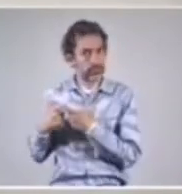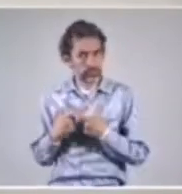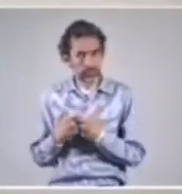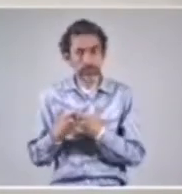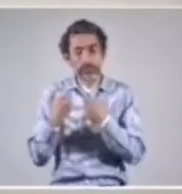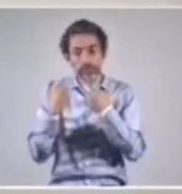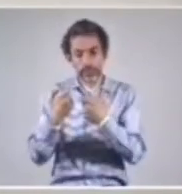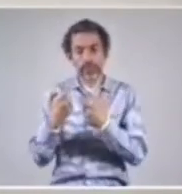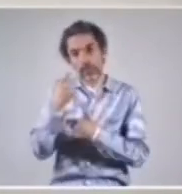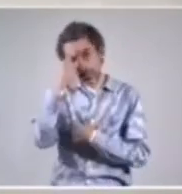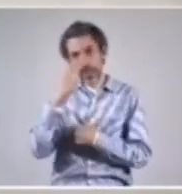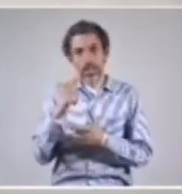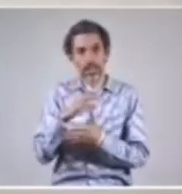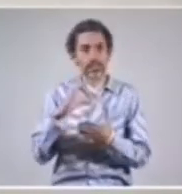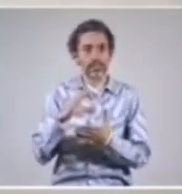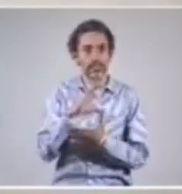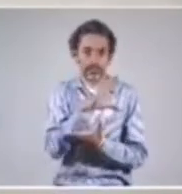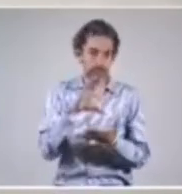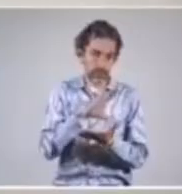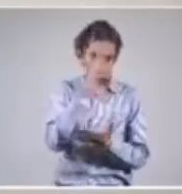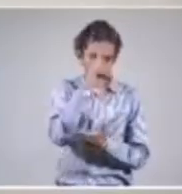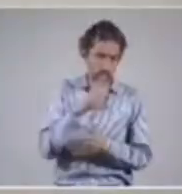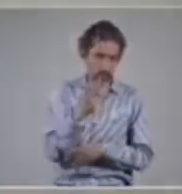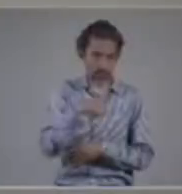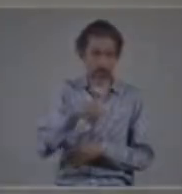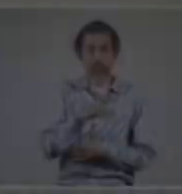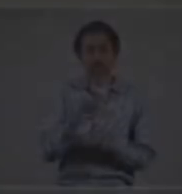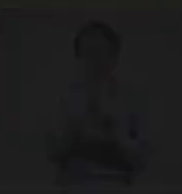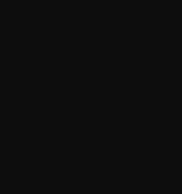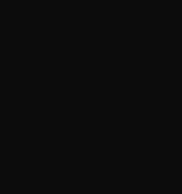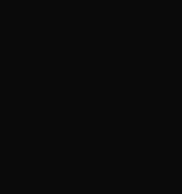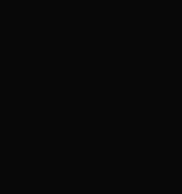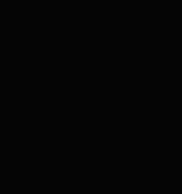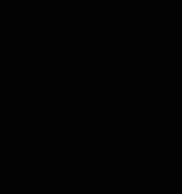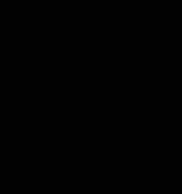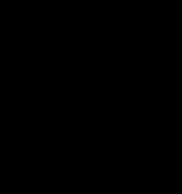importantes para la ciudad. Así que la ciudad avanza en su programa de basura cero.